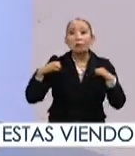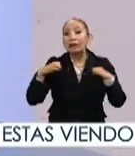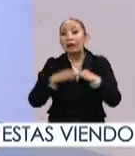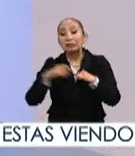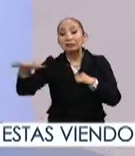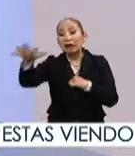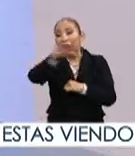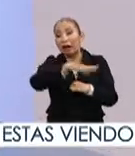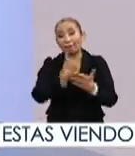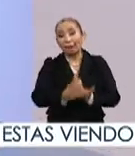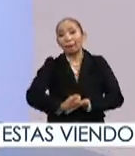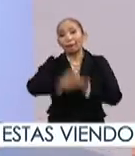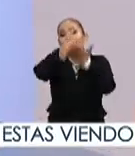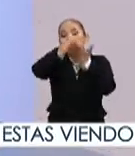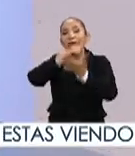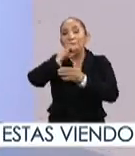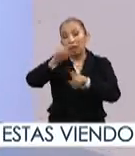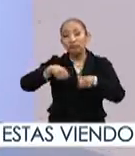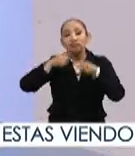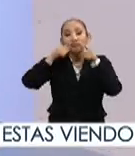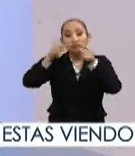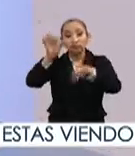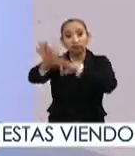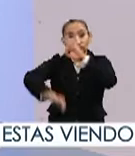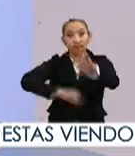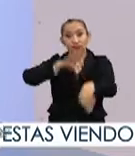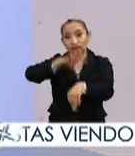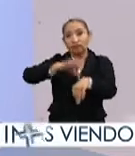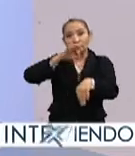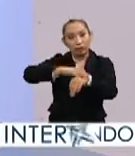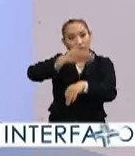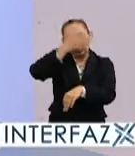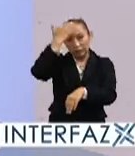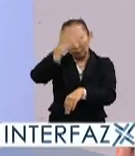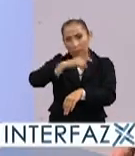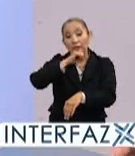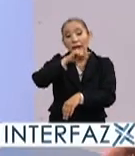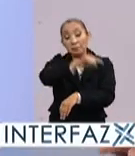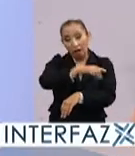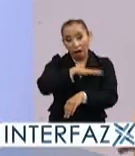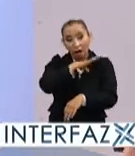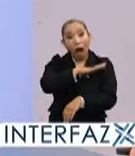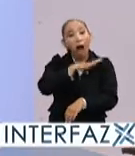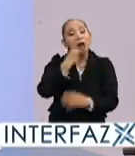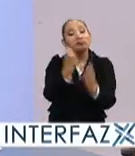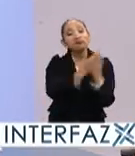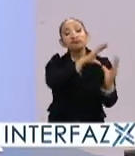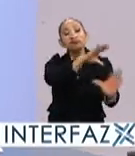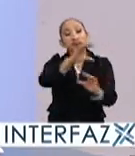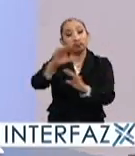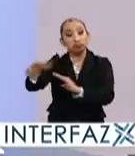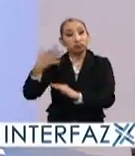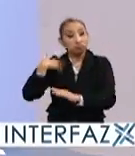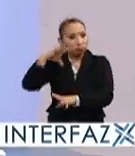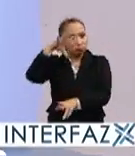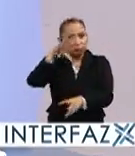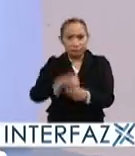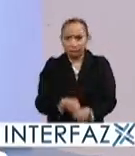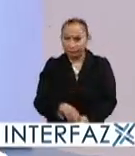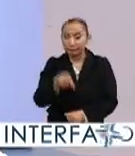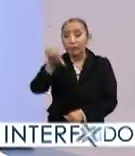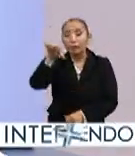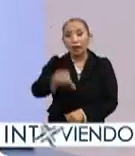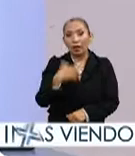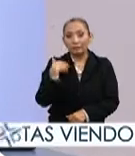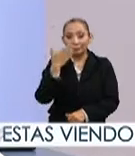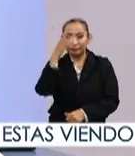a nuestro auxilio. Además de ofrecer atención médica, no sé si ustedes sabían, pero también ofrecen capacitación integral. Y